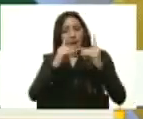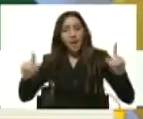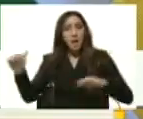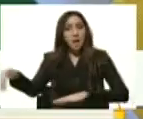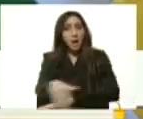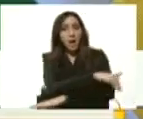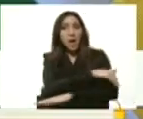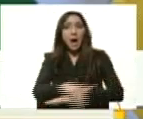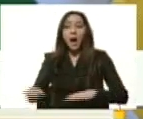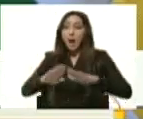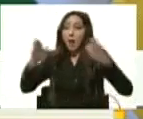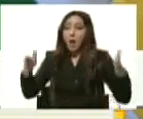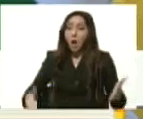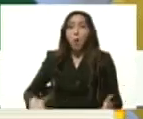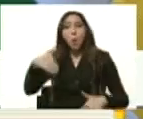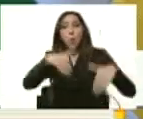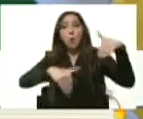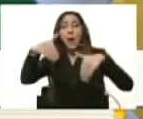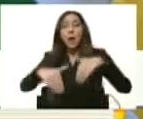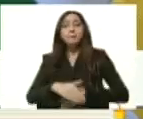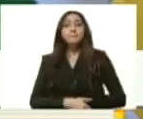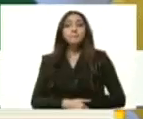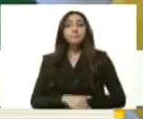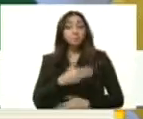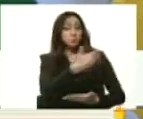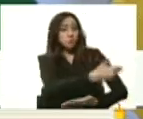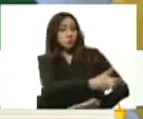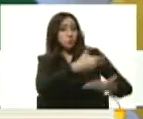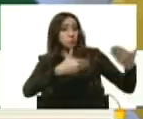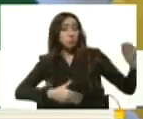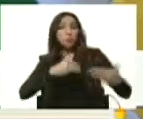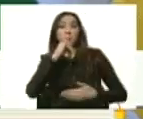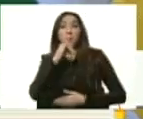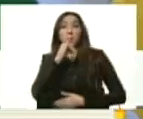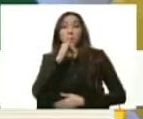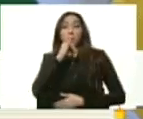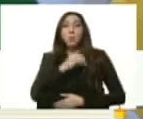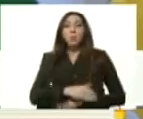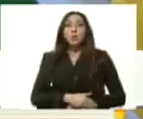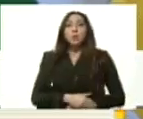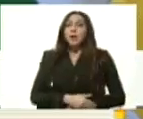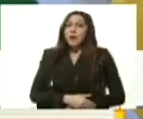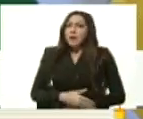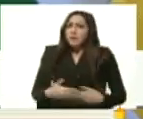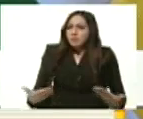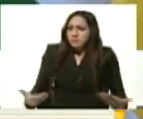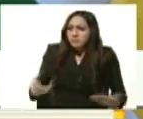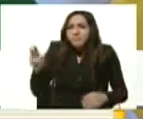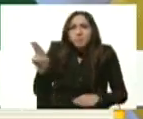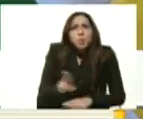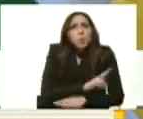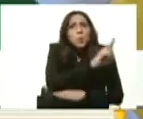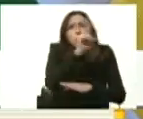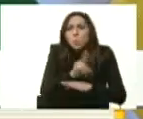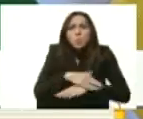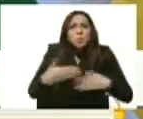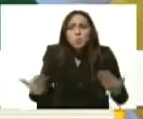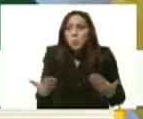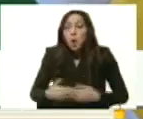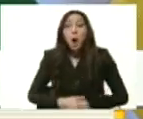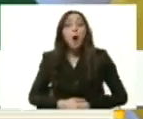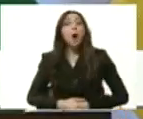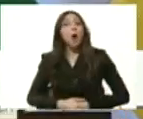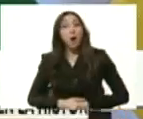en las urnas. Y en este informe, que debe servir para que lo sucedido en